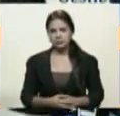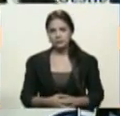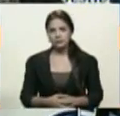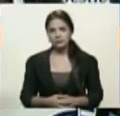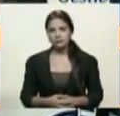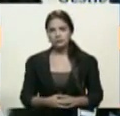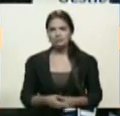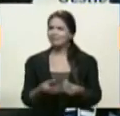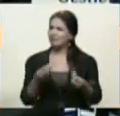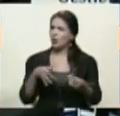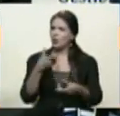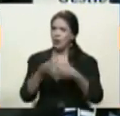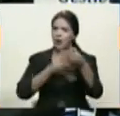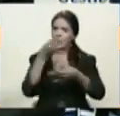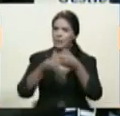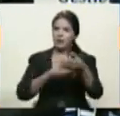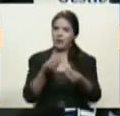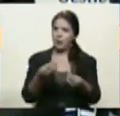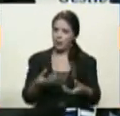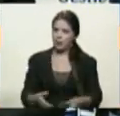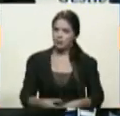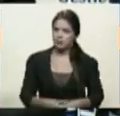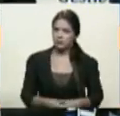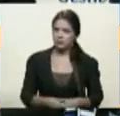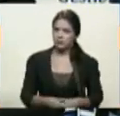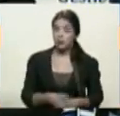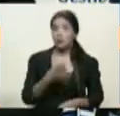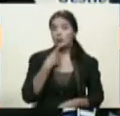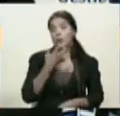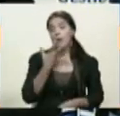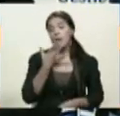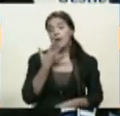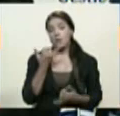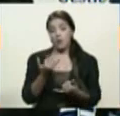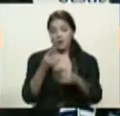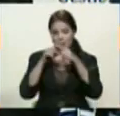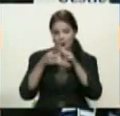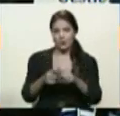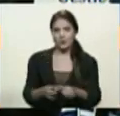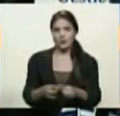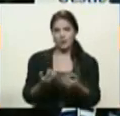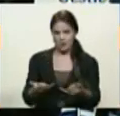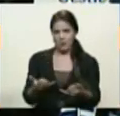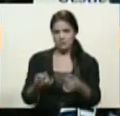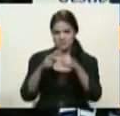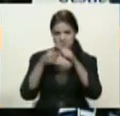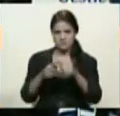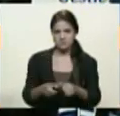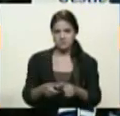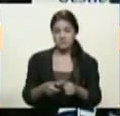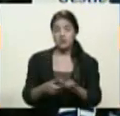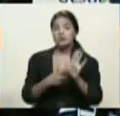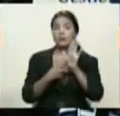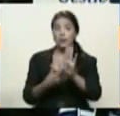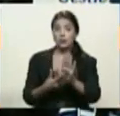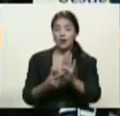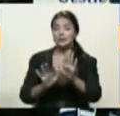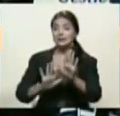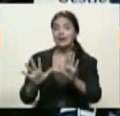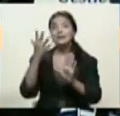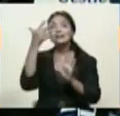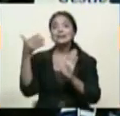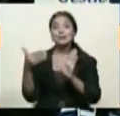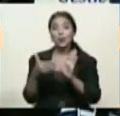cómo se puede explicar eso lo digo por ejemplo con estas cifras se presentaron cinco